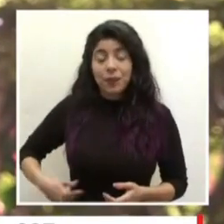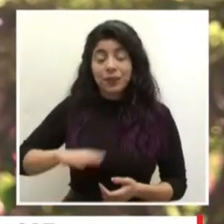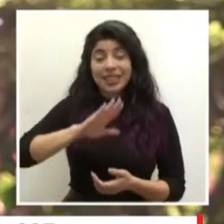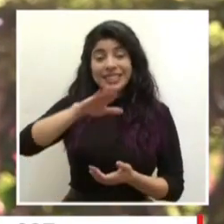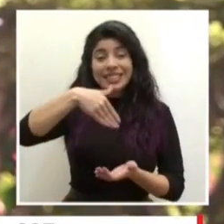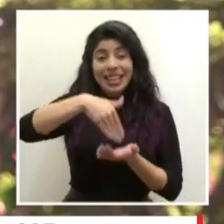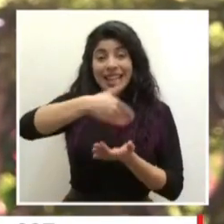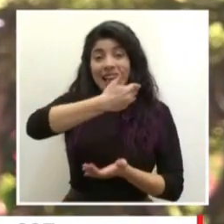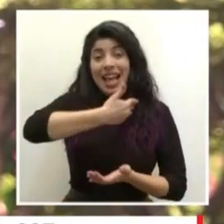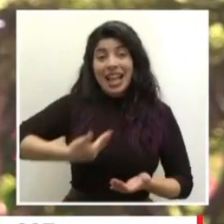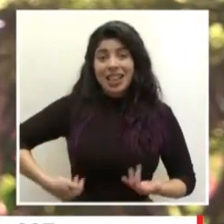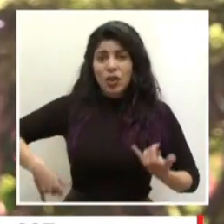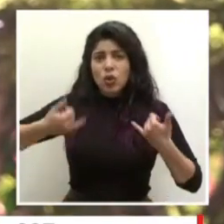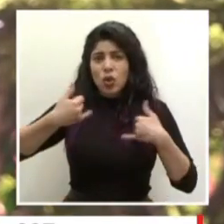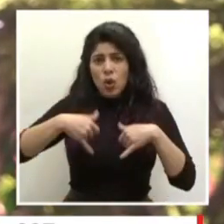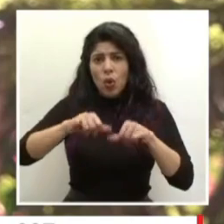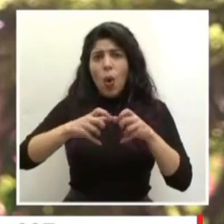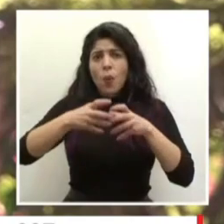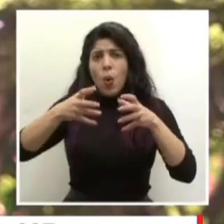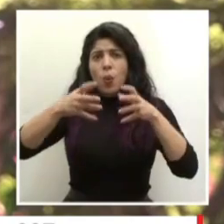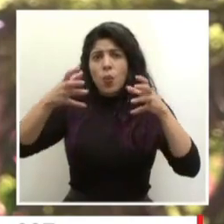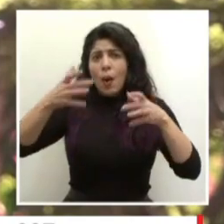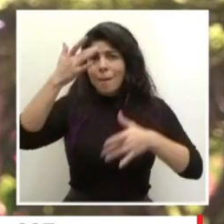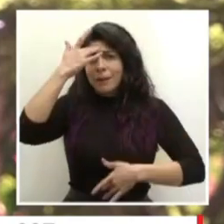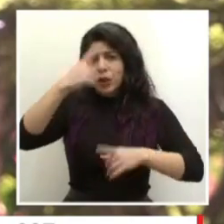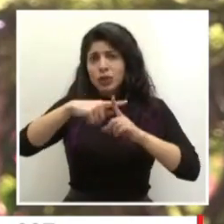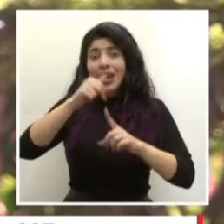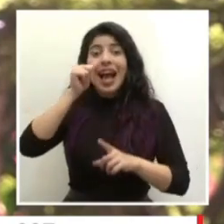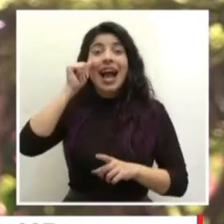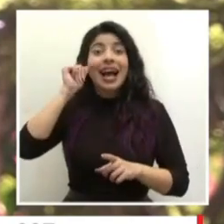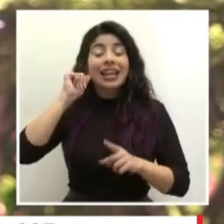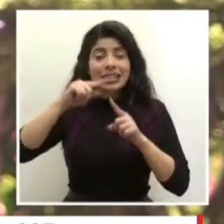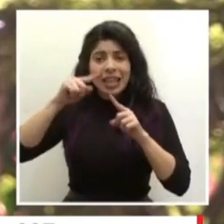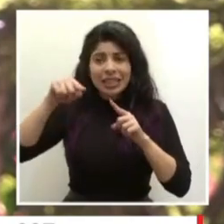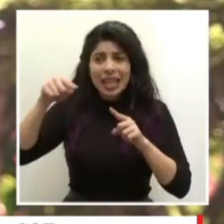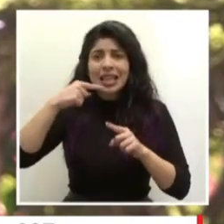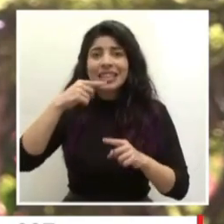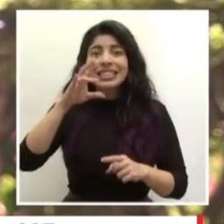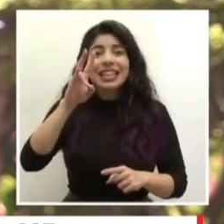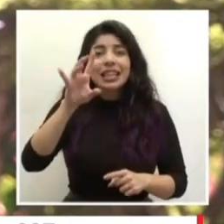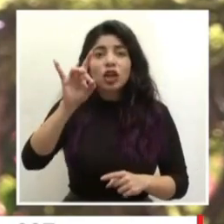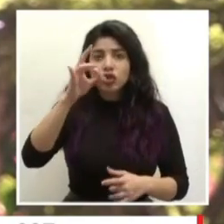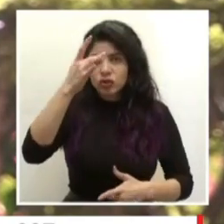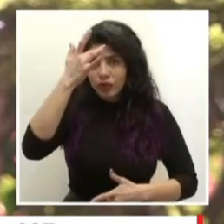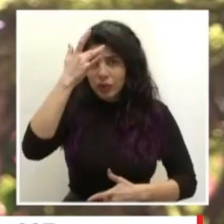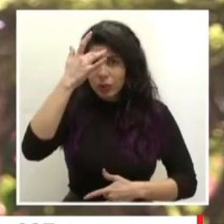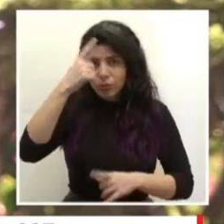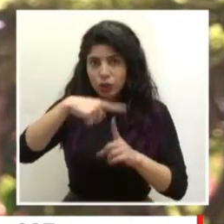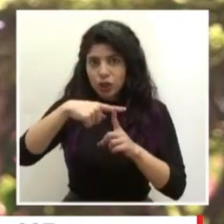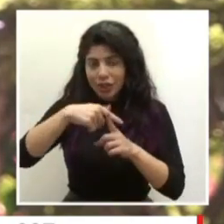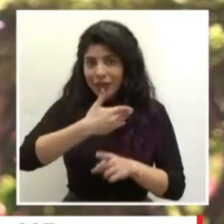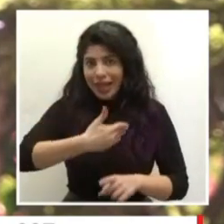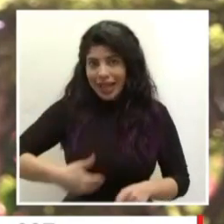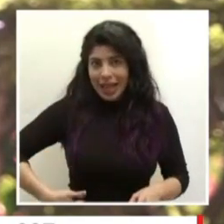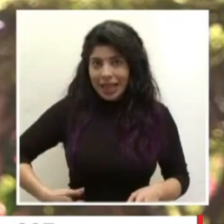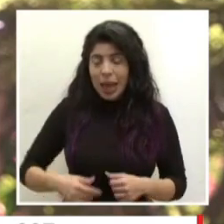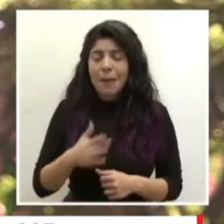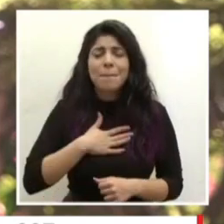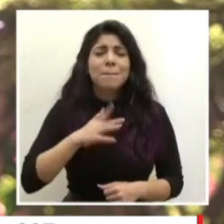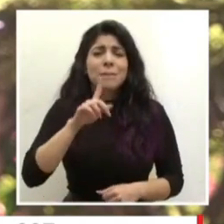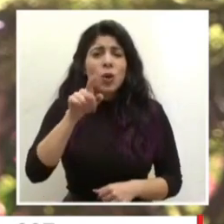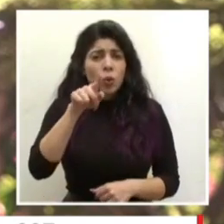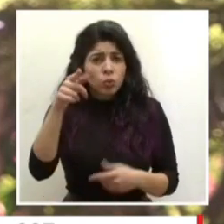Central de Heredia sigue en escalada en casos positivos. Al día de ayer, según las estadísticas, teníamos 78 casos. Nuestra pregunta es, ¿se